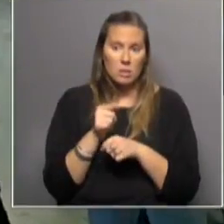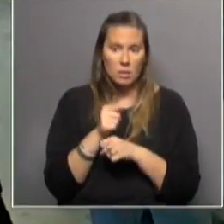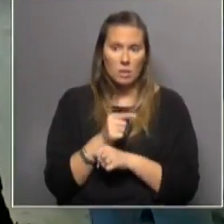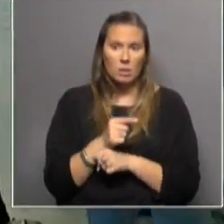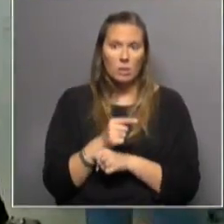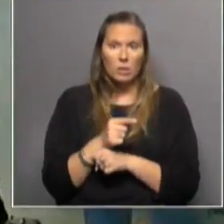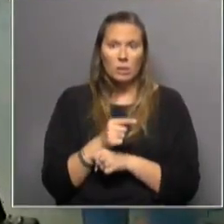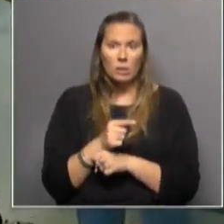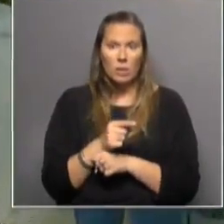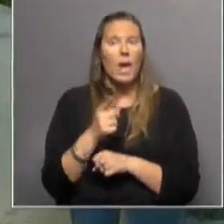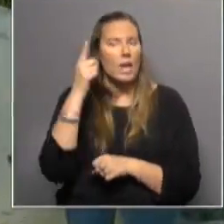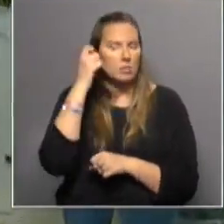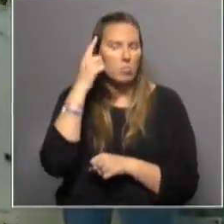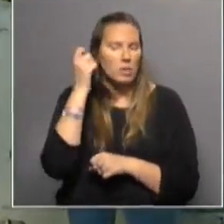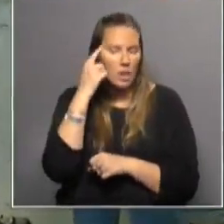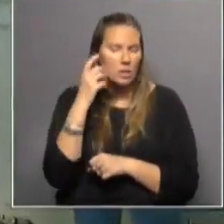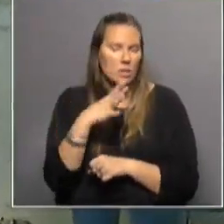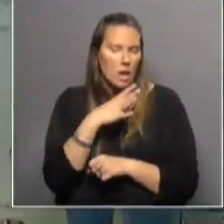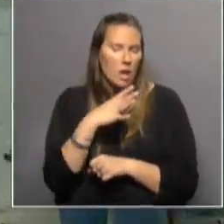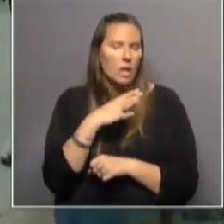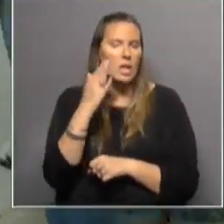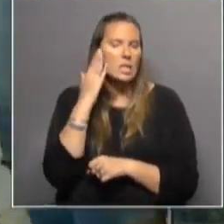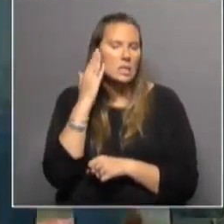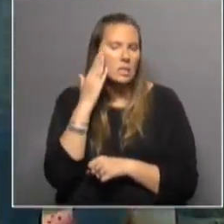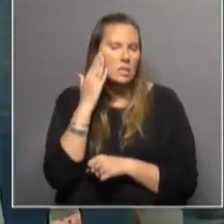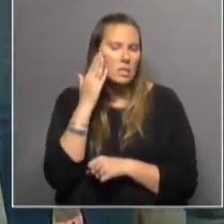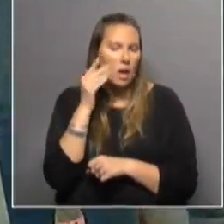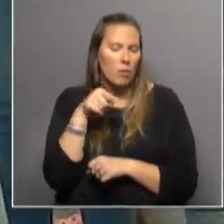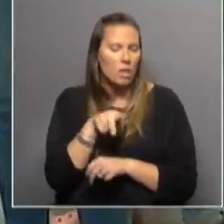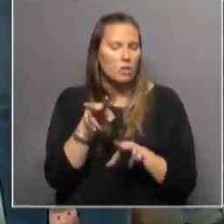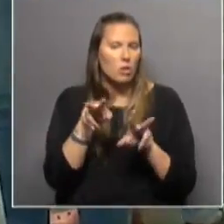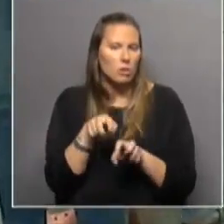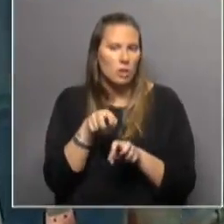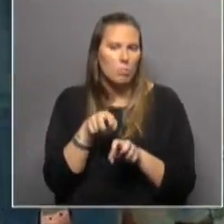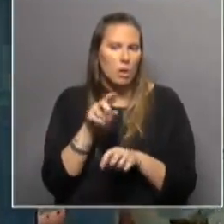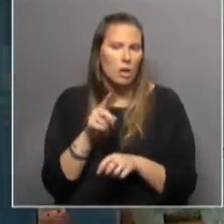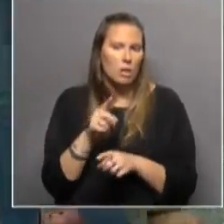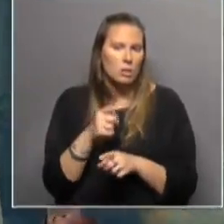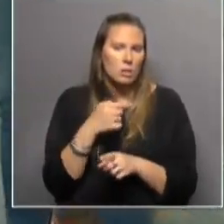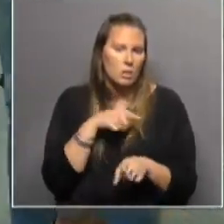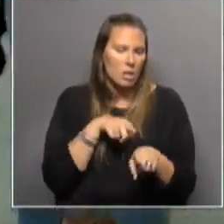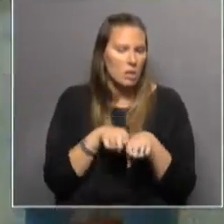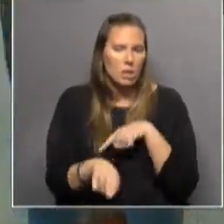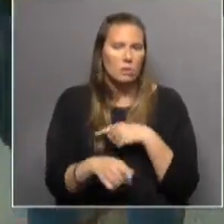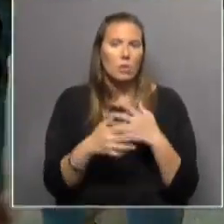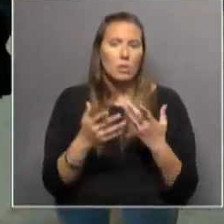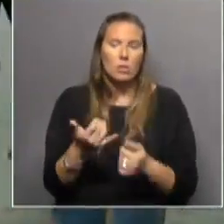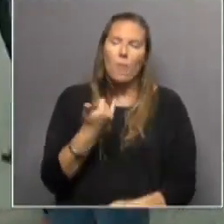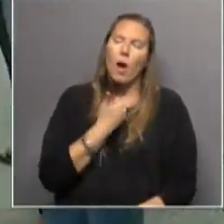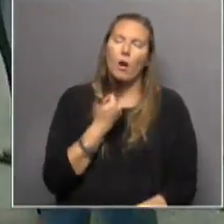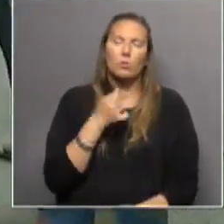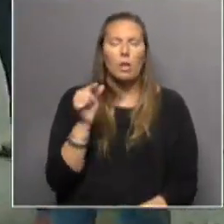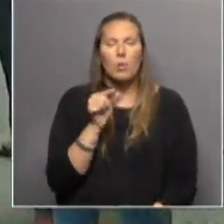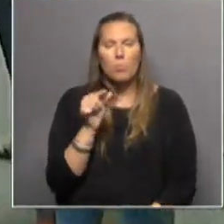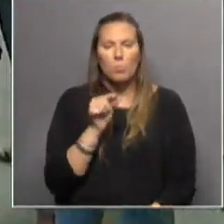mucha, bueno, experiencia y sabe de estos temas de primera mano. Así que nos va a contar un